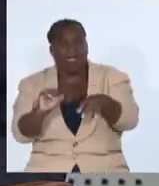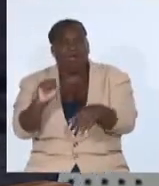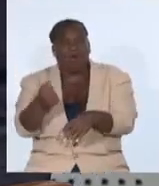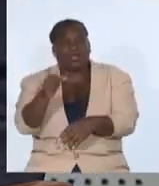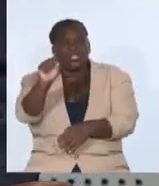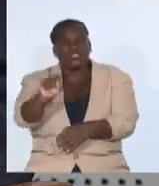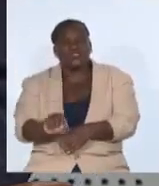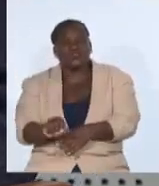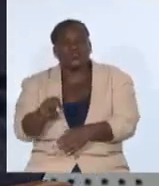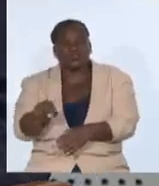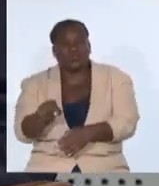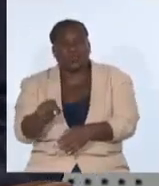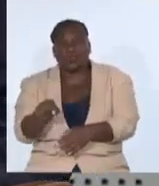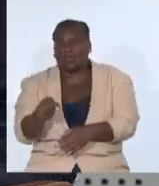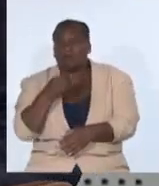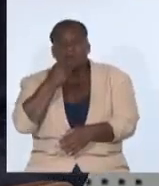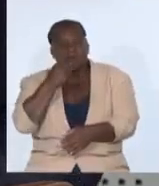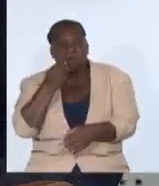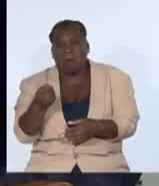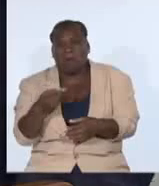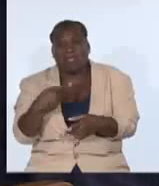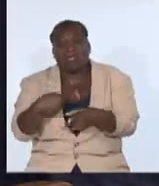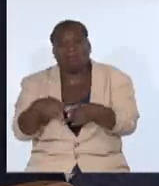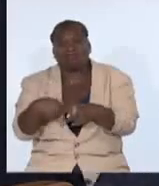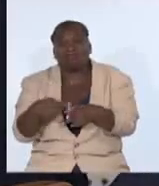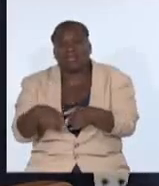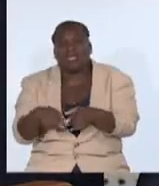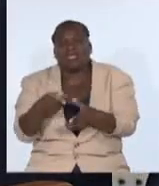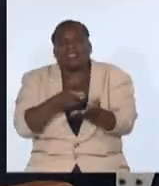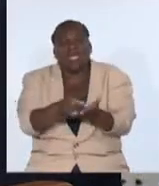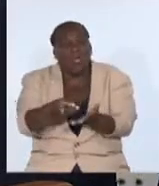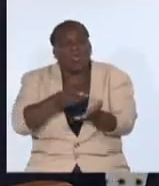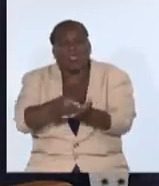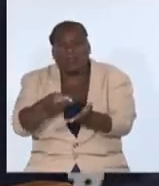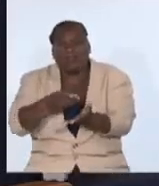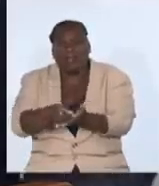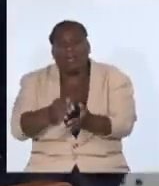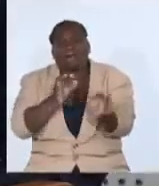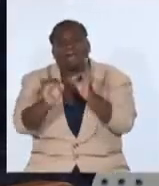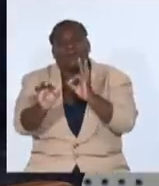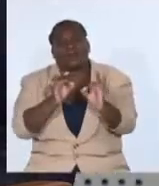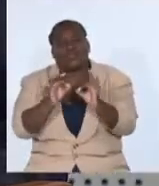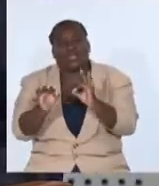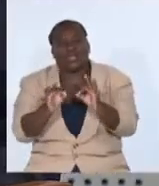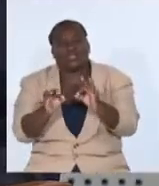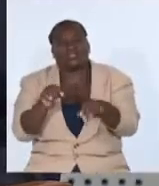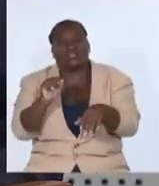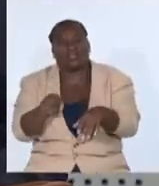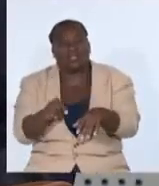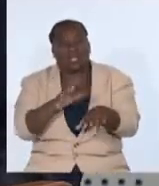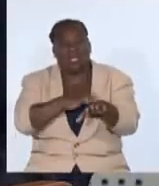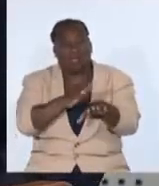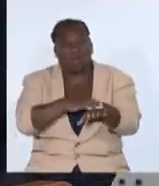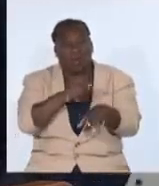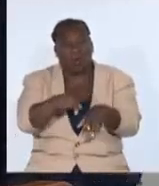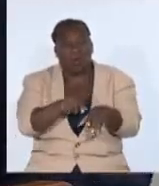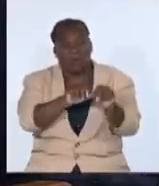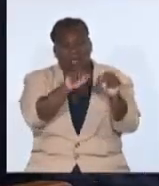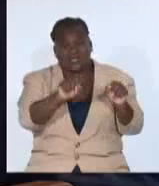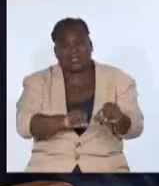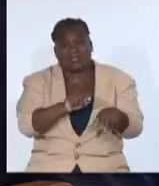sur a inmovilizar recursos financieros y endeudarse para protegerse de la inestabilidad que el propio sistema genera